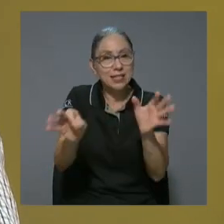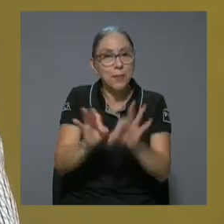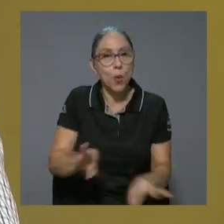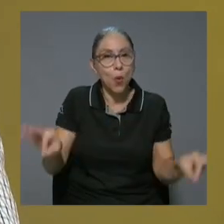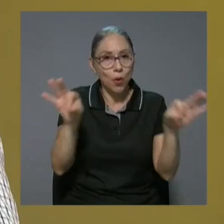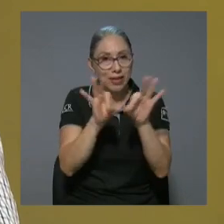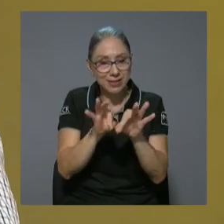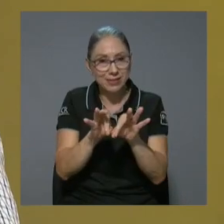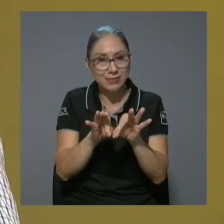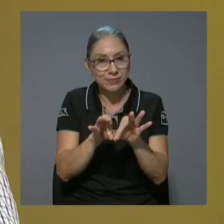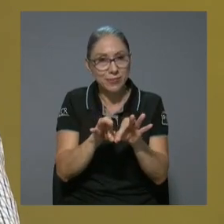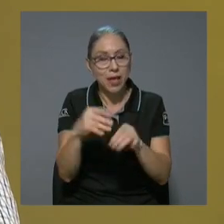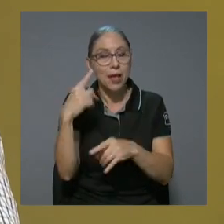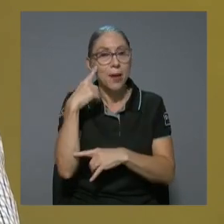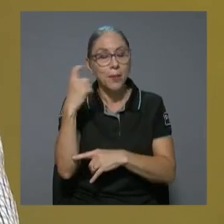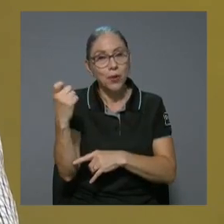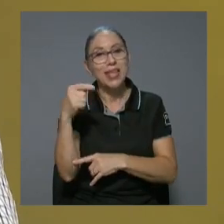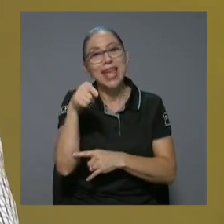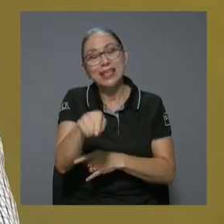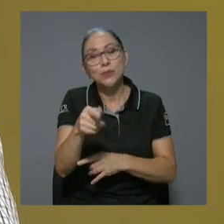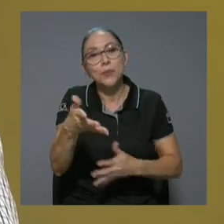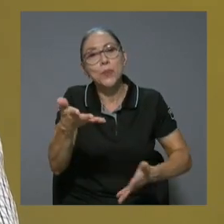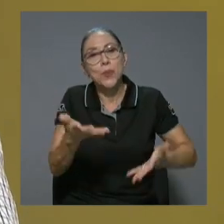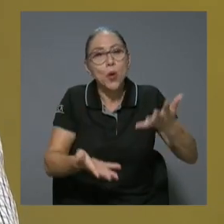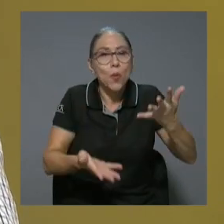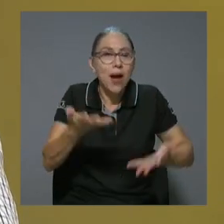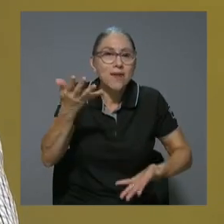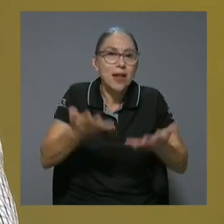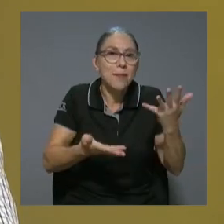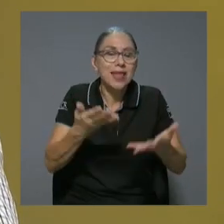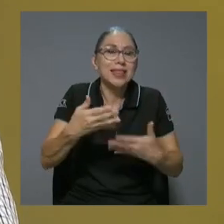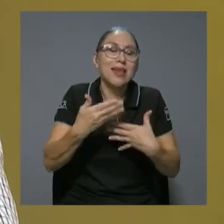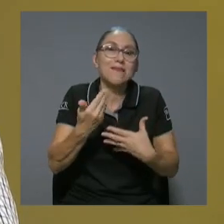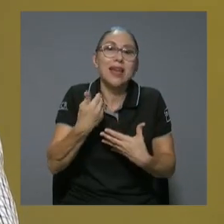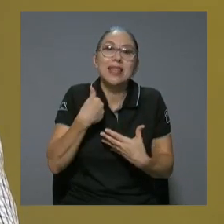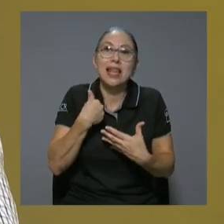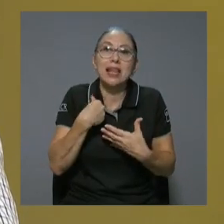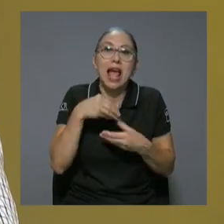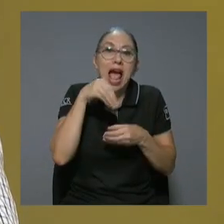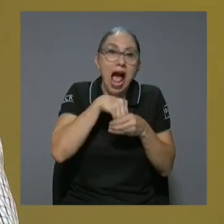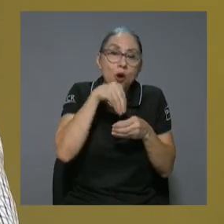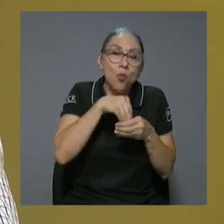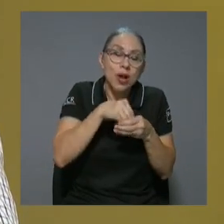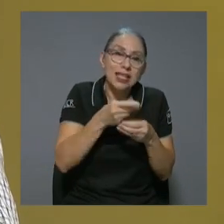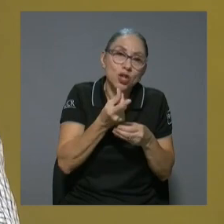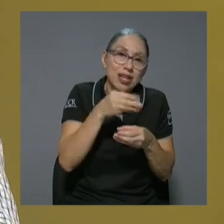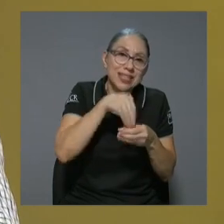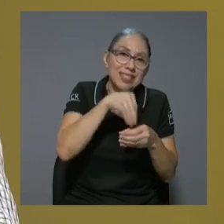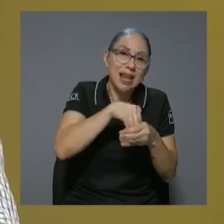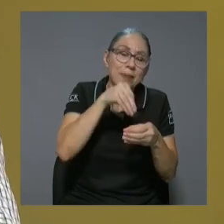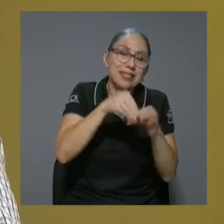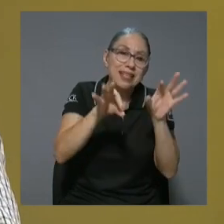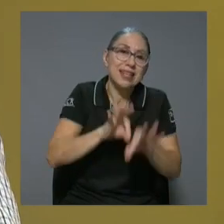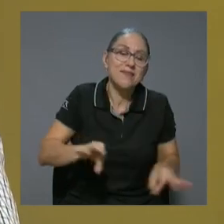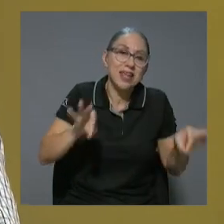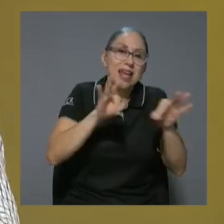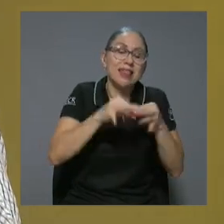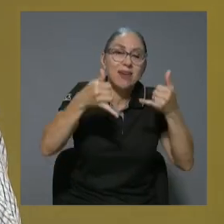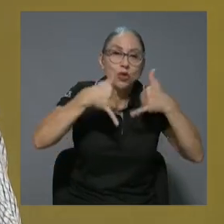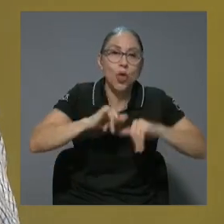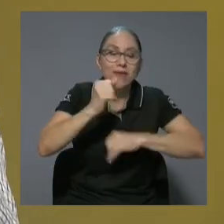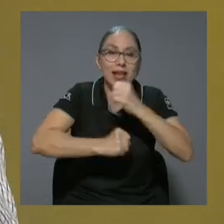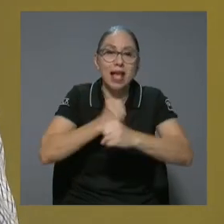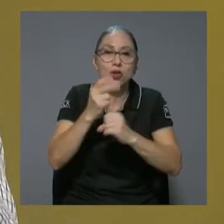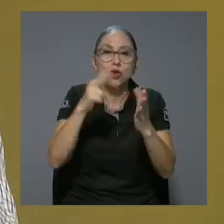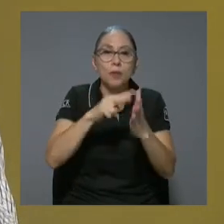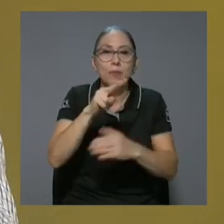importantes, en el sentido que van probablemente a conducir a una acumulación de reservas significativa todavía en el año 2024.